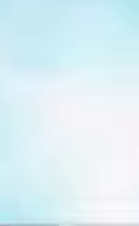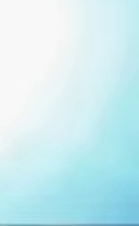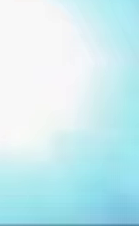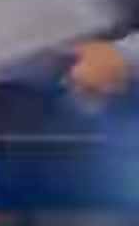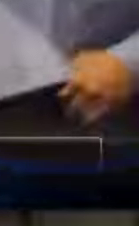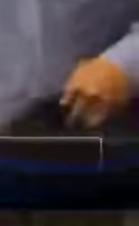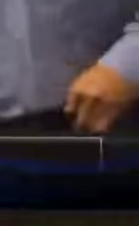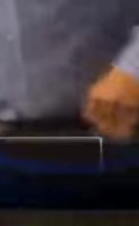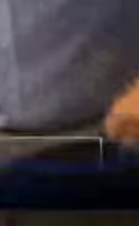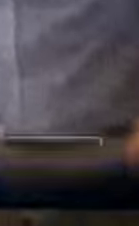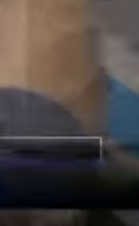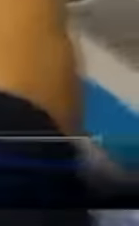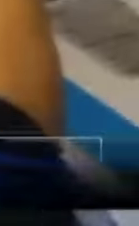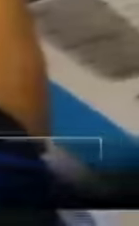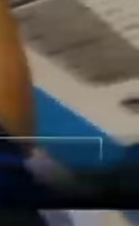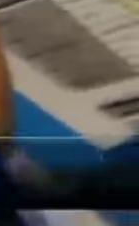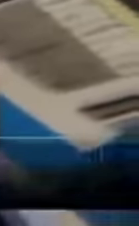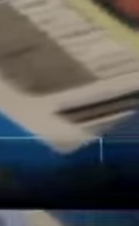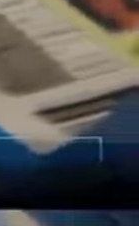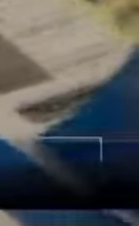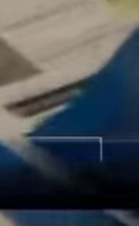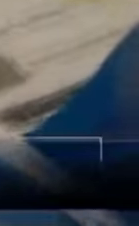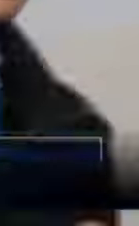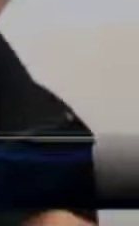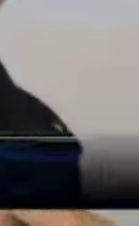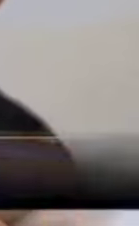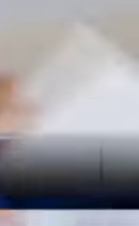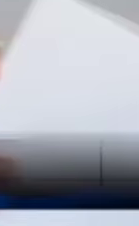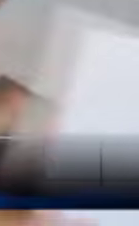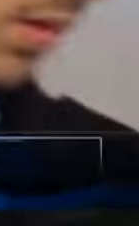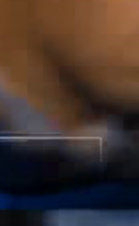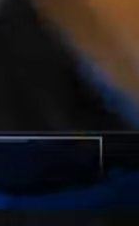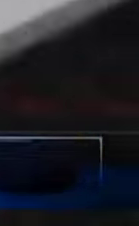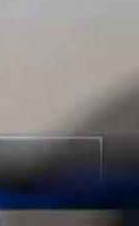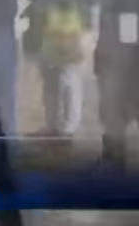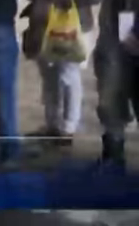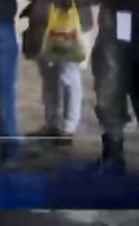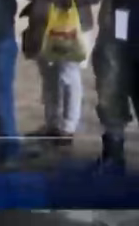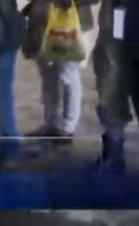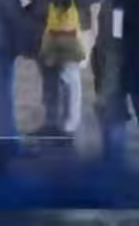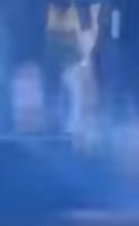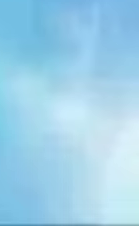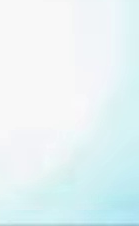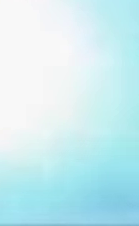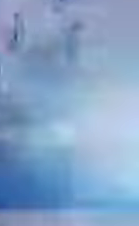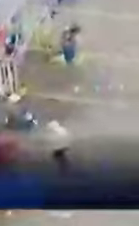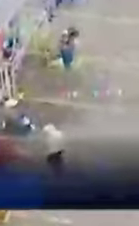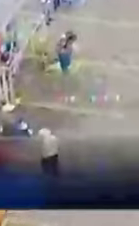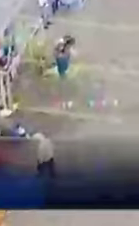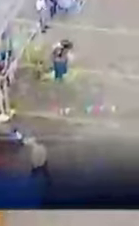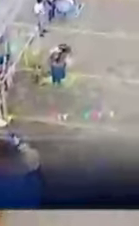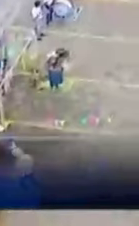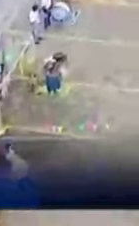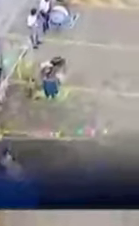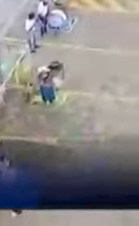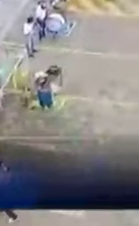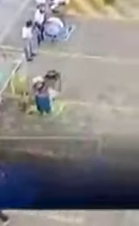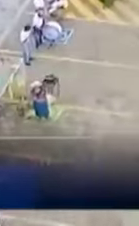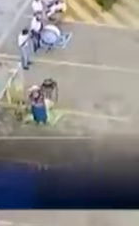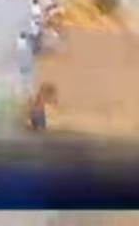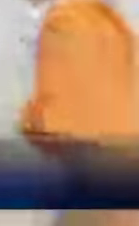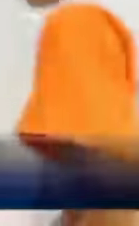Caracas. Profesionales de la salud rendirán examen de habilitación para su ejercicio. Se inauguró el primer